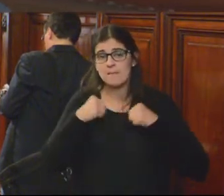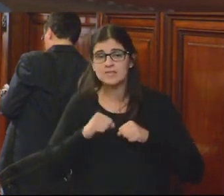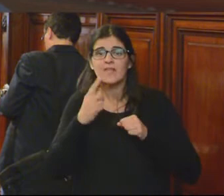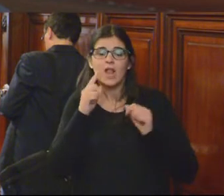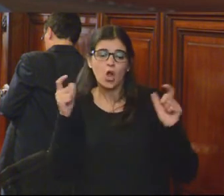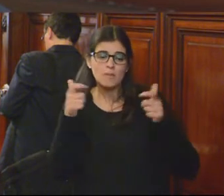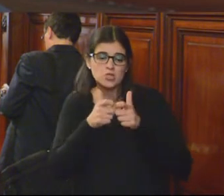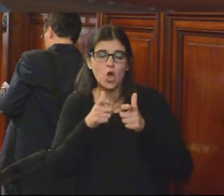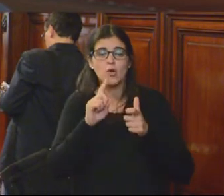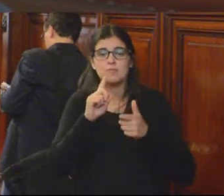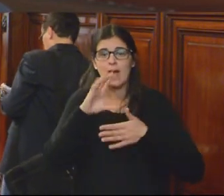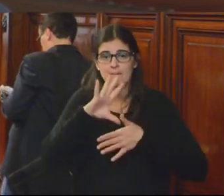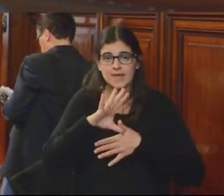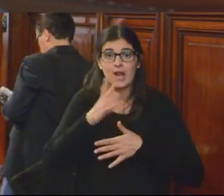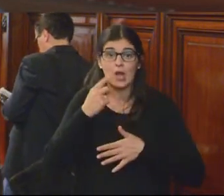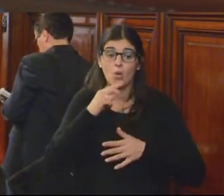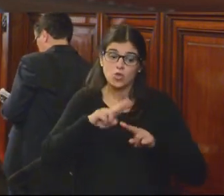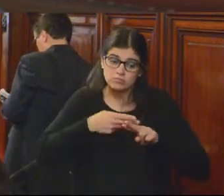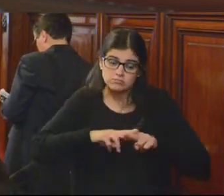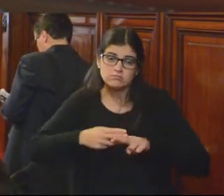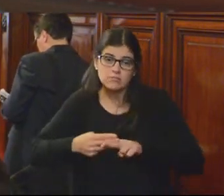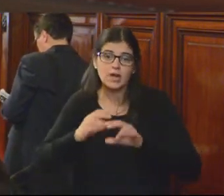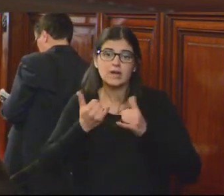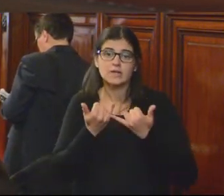Comisión Interamericana, que cuando reiteradamente se